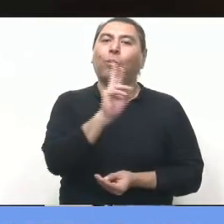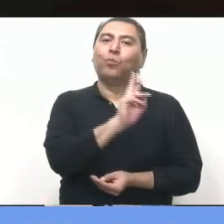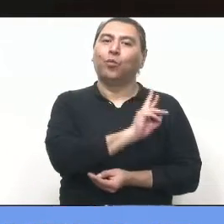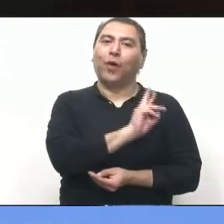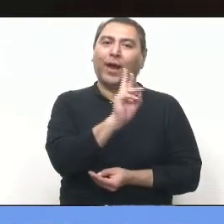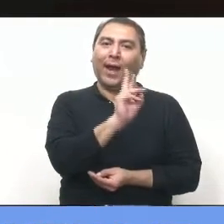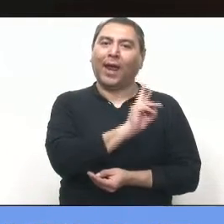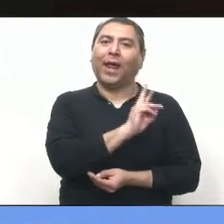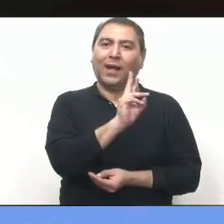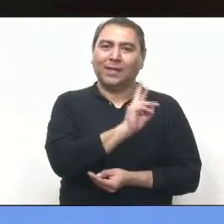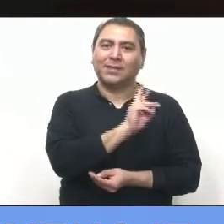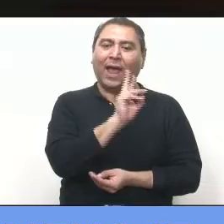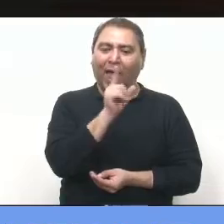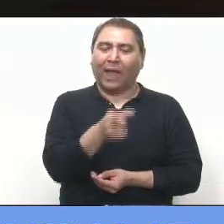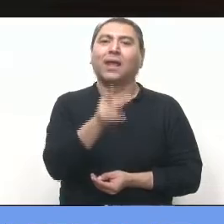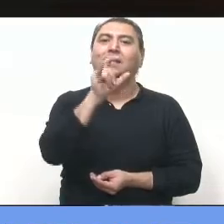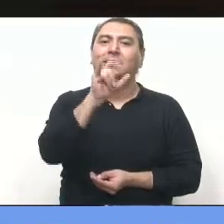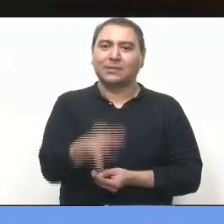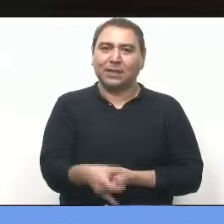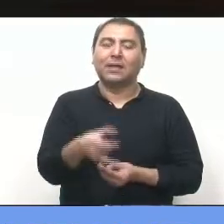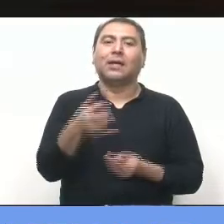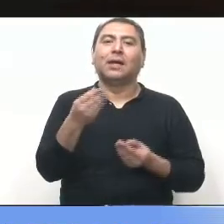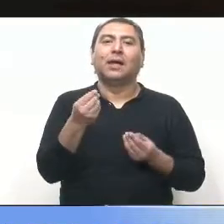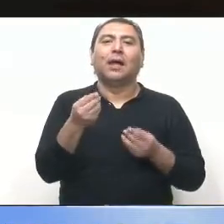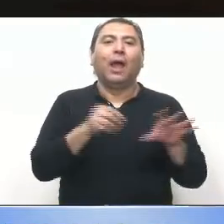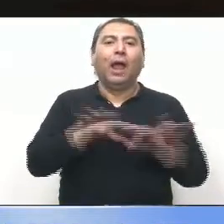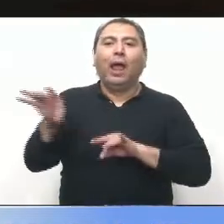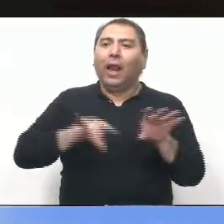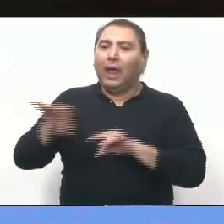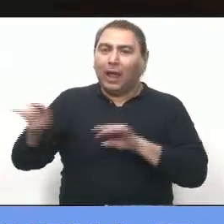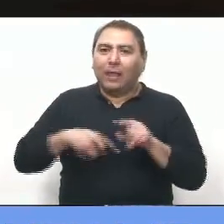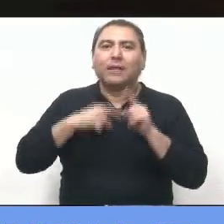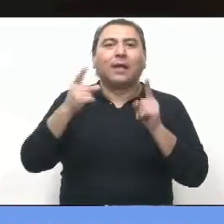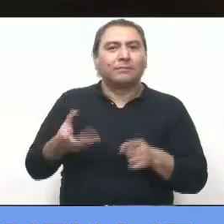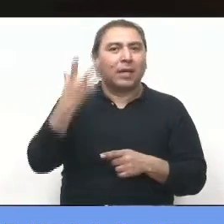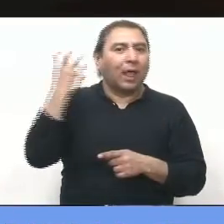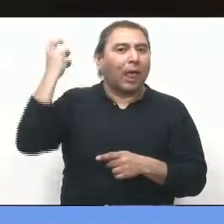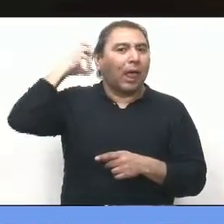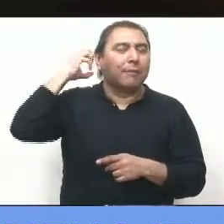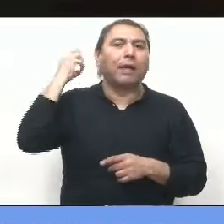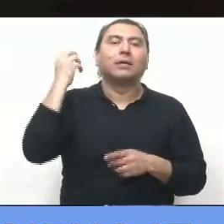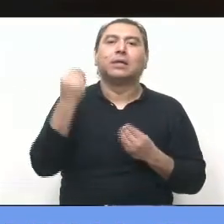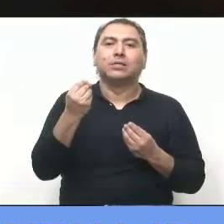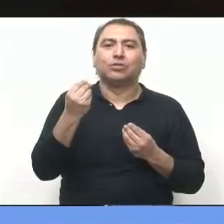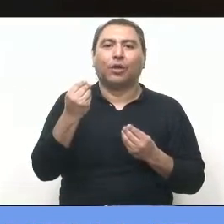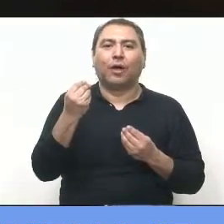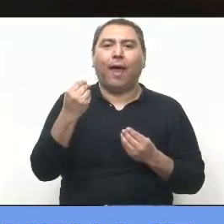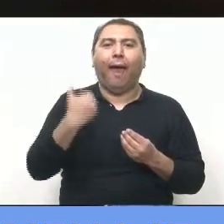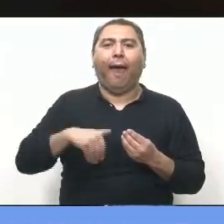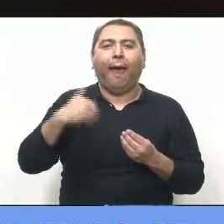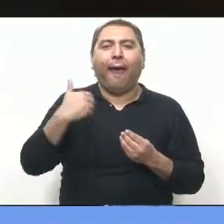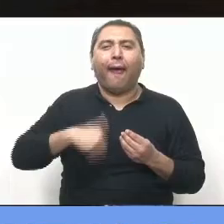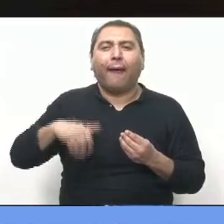elegidas y donde Eva se tomó el trabajo de recorrer a través de sus censistas todo el país